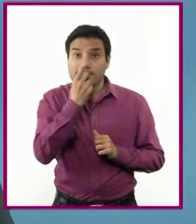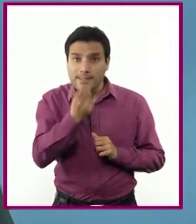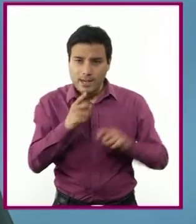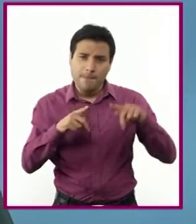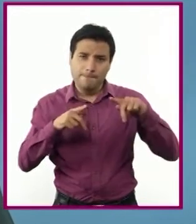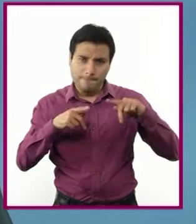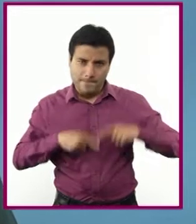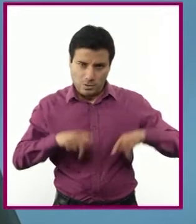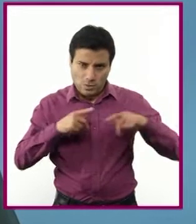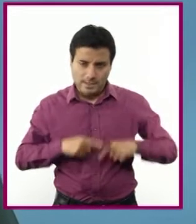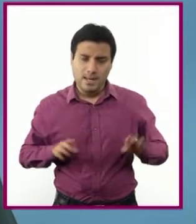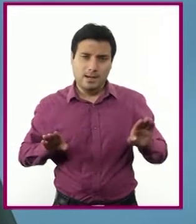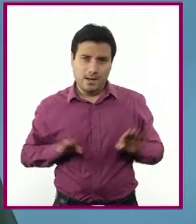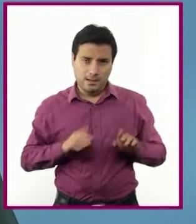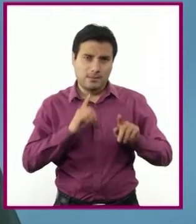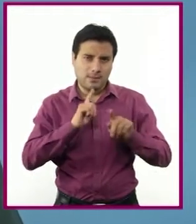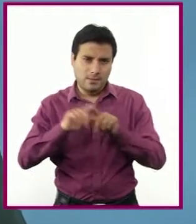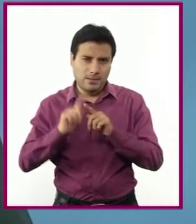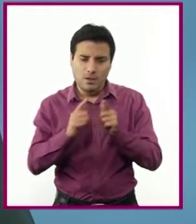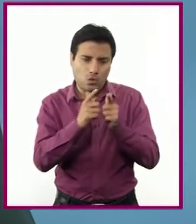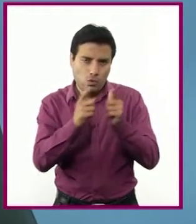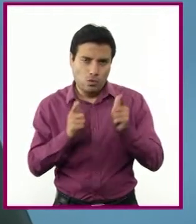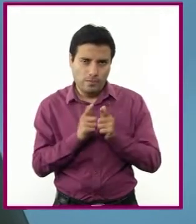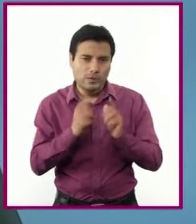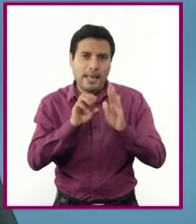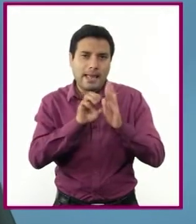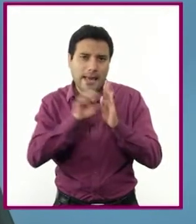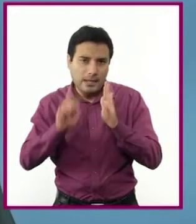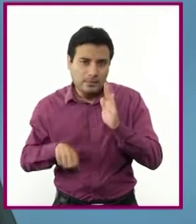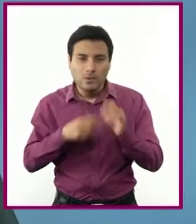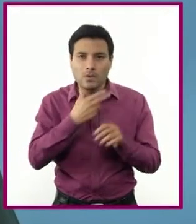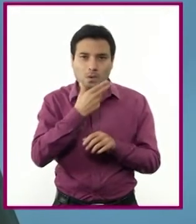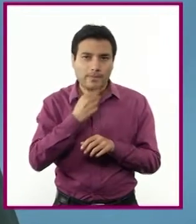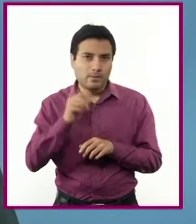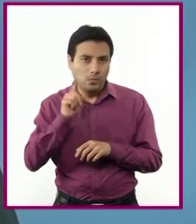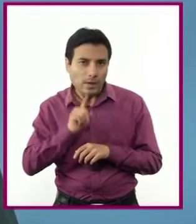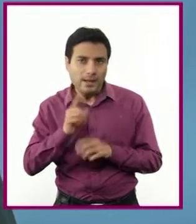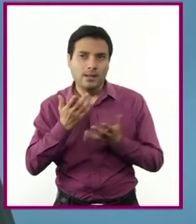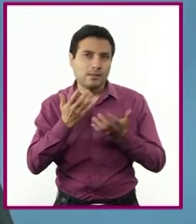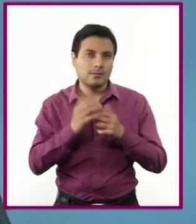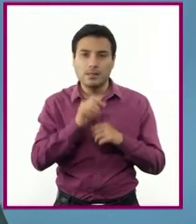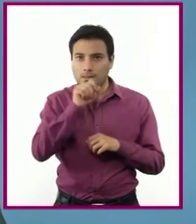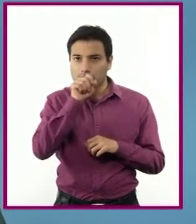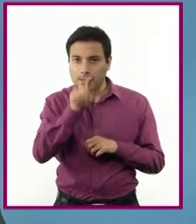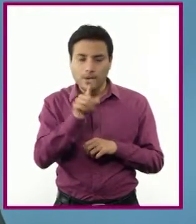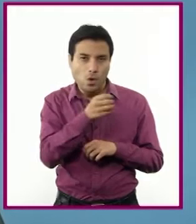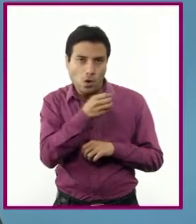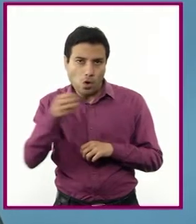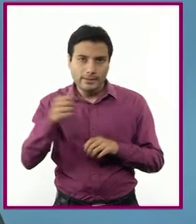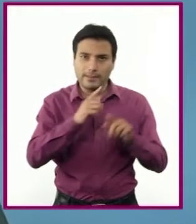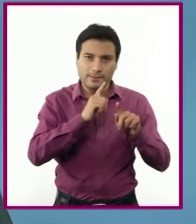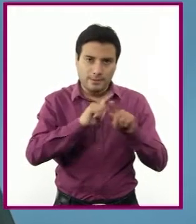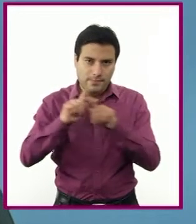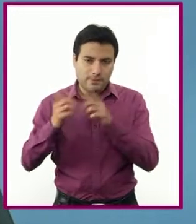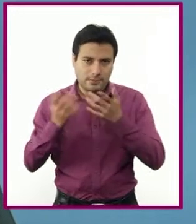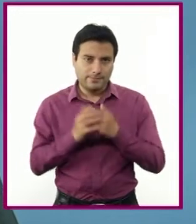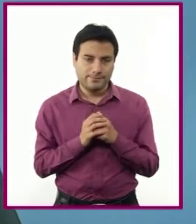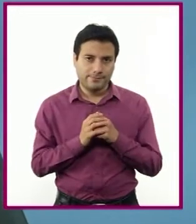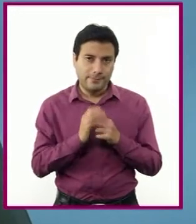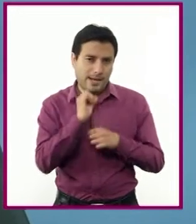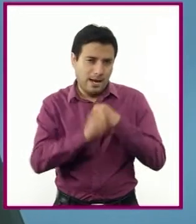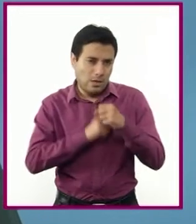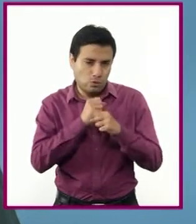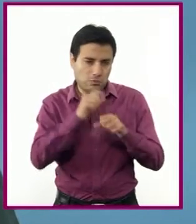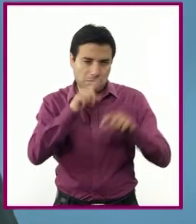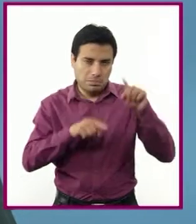se compone de diferentes grupos, por ejemplo, hombres y mujeres, y se estructura en diferentes edades.